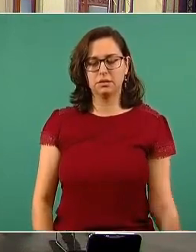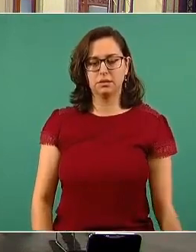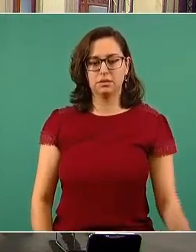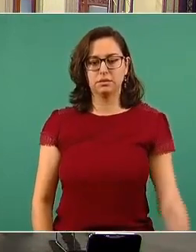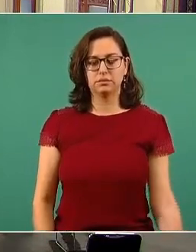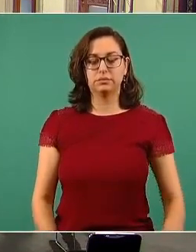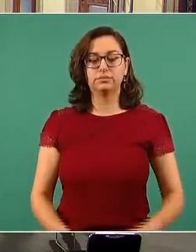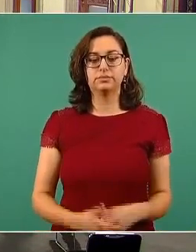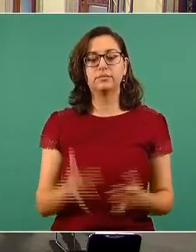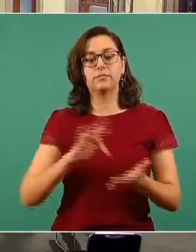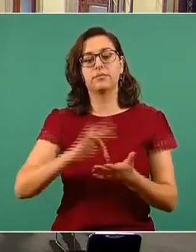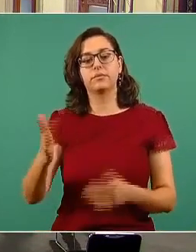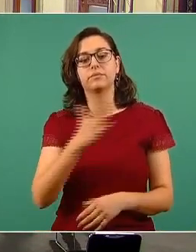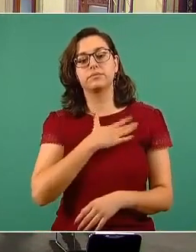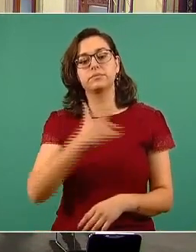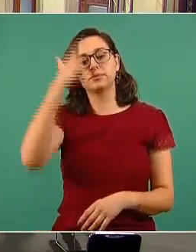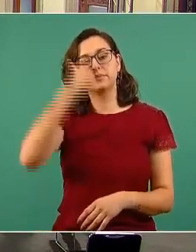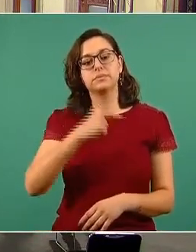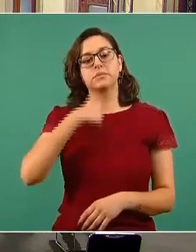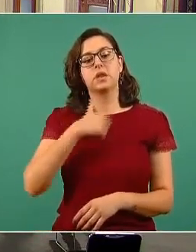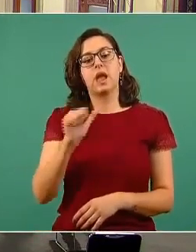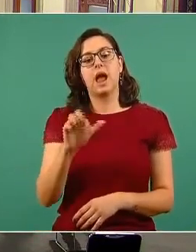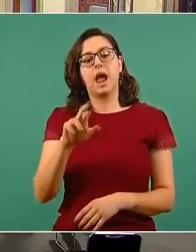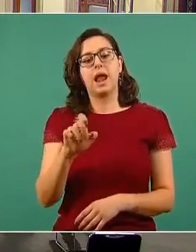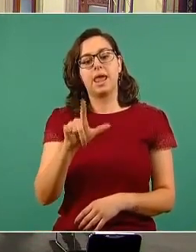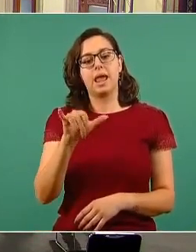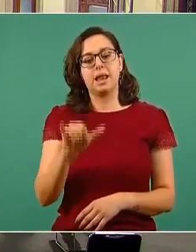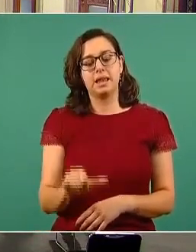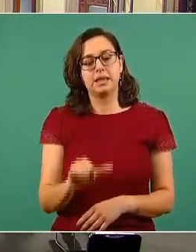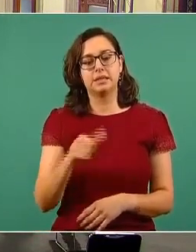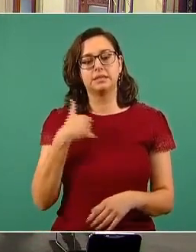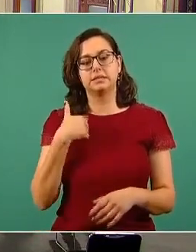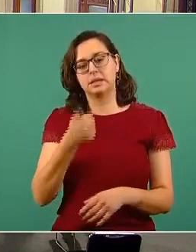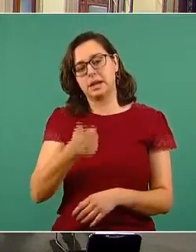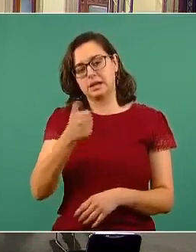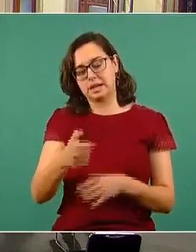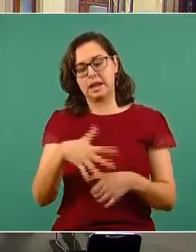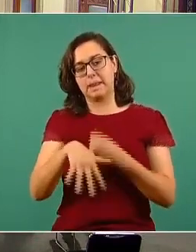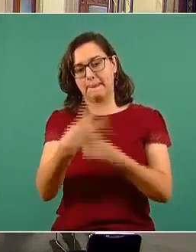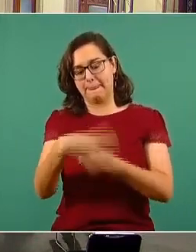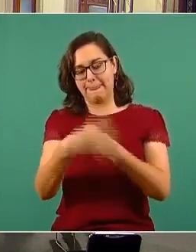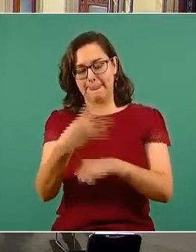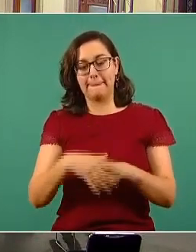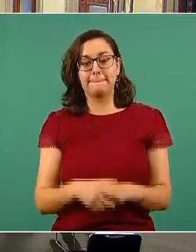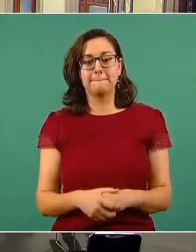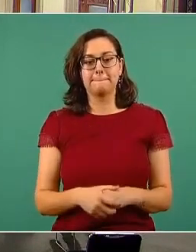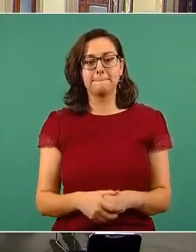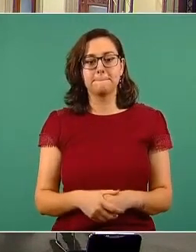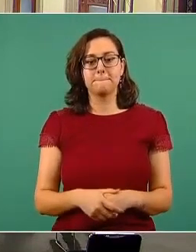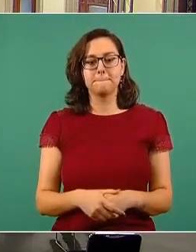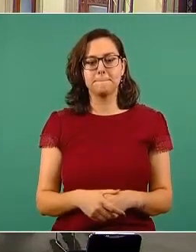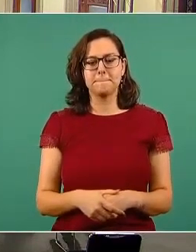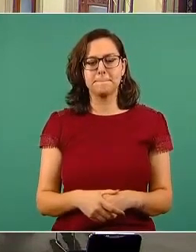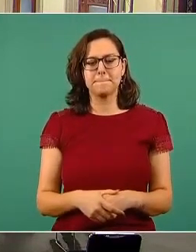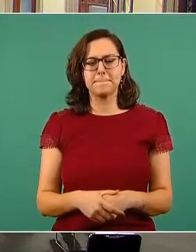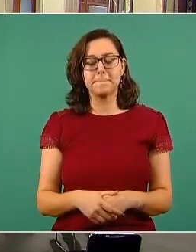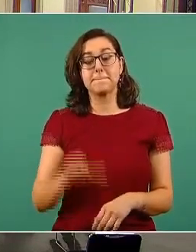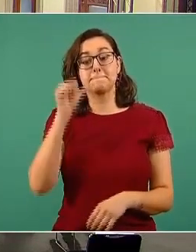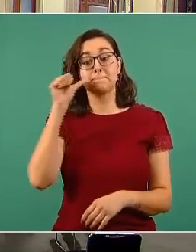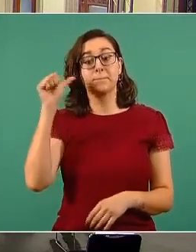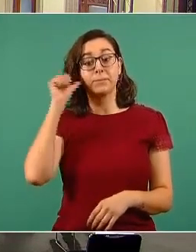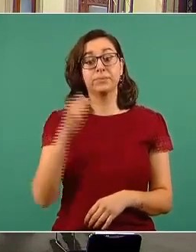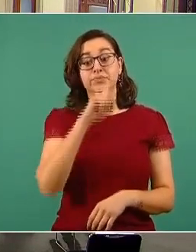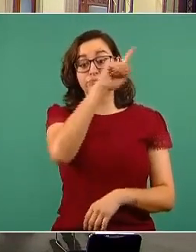Gracias, buenas noches. Arely Villalobos, de Canal 14. Preguntarle, tenemos información de que ayer autoridades de Laredo, en Estados